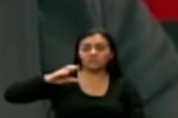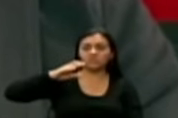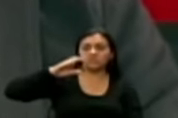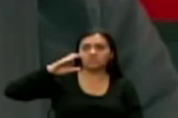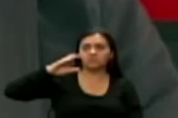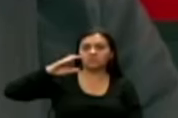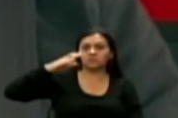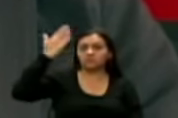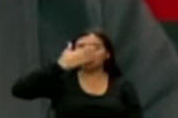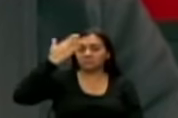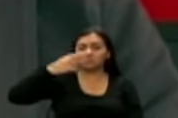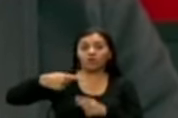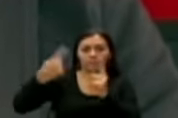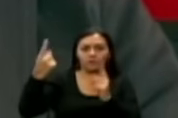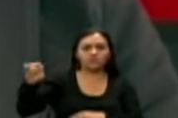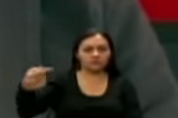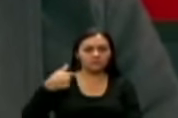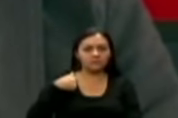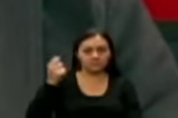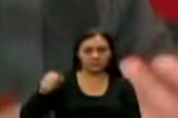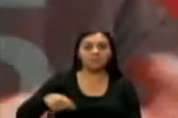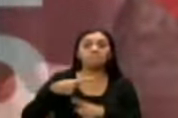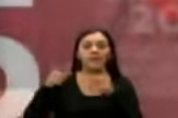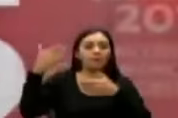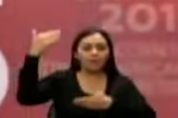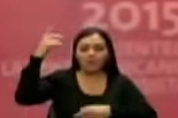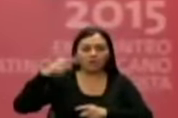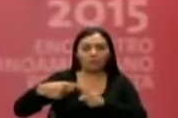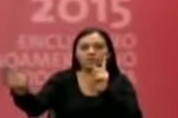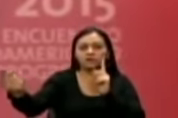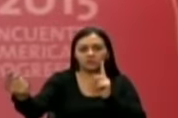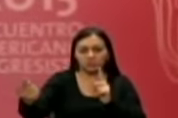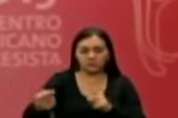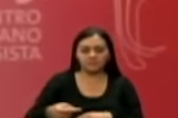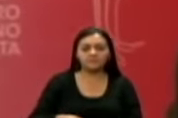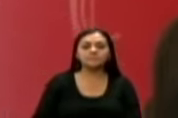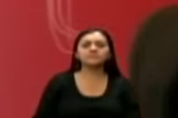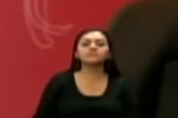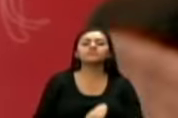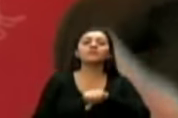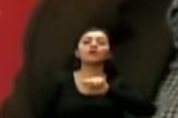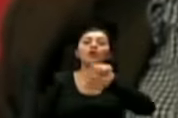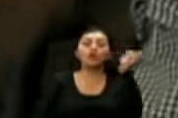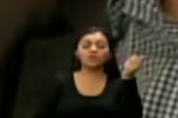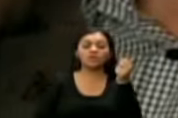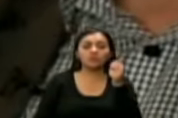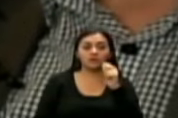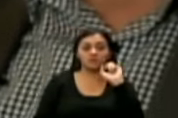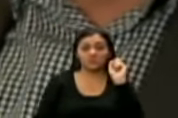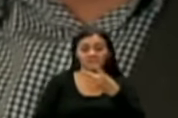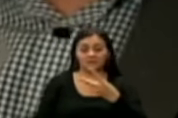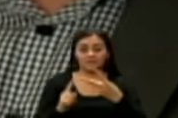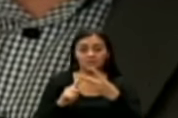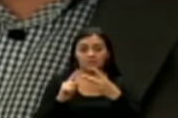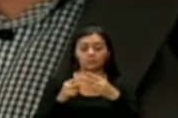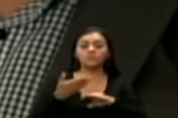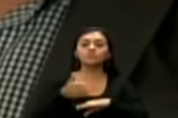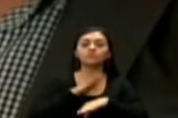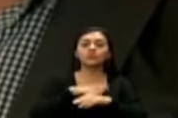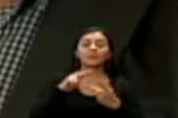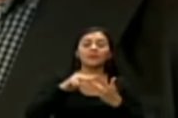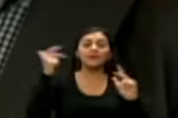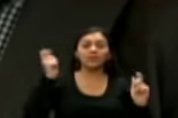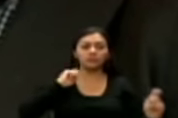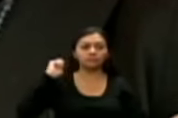opositor importante. En segundo lugar, a contramano de esto, pero que tiene mucho que ver con el cambio de la región